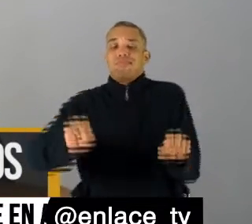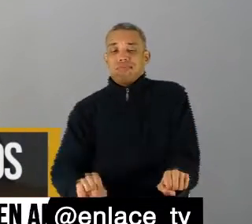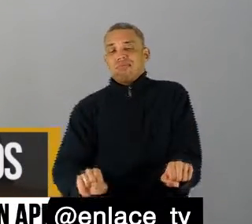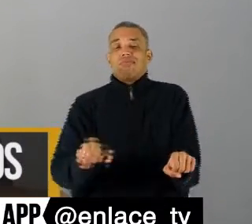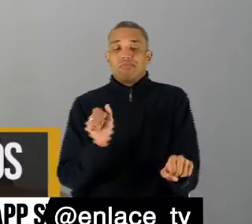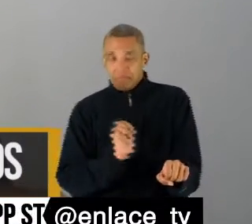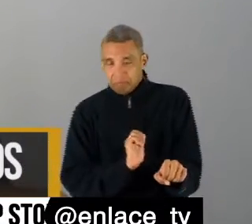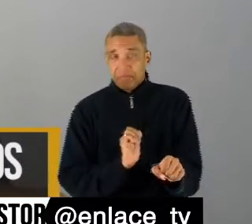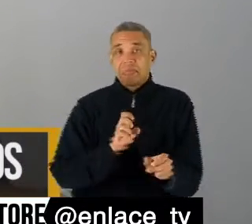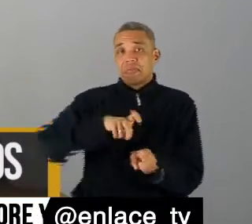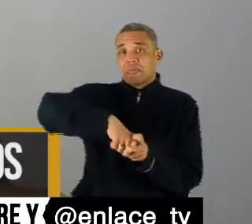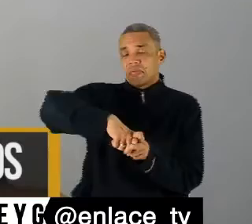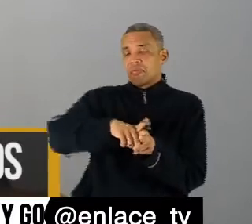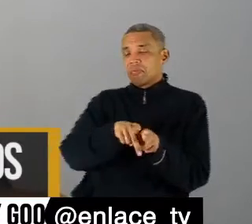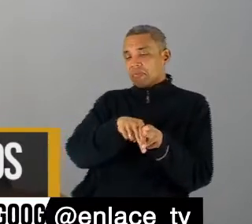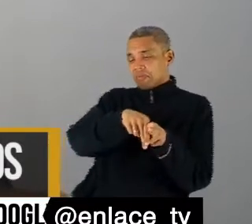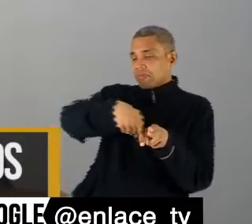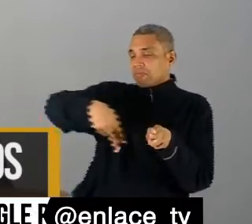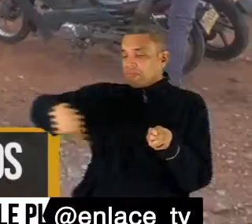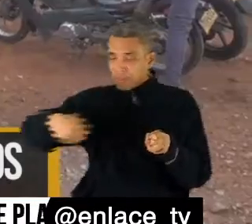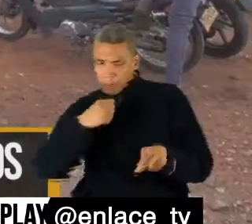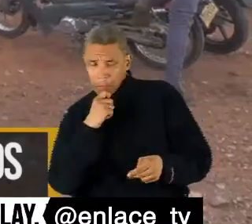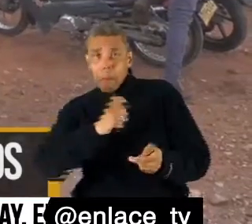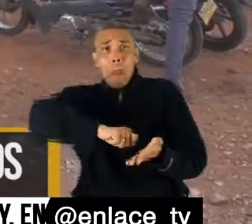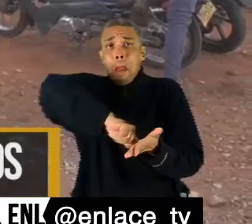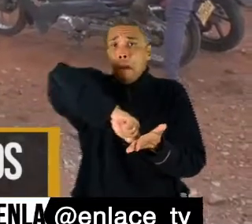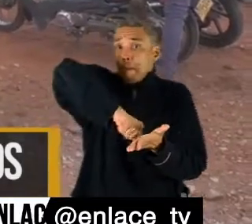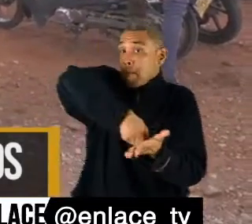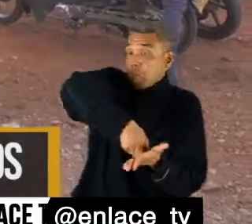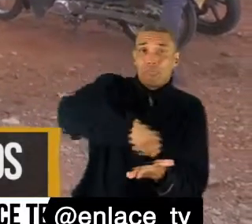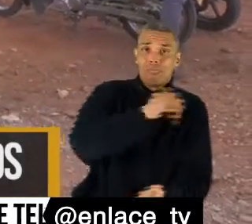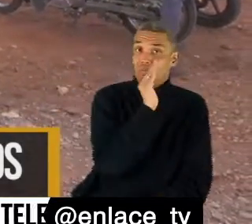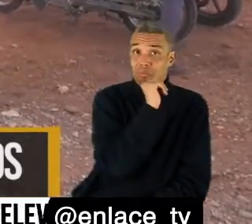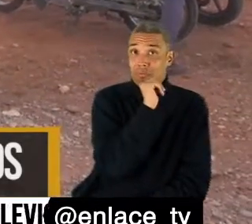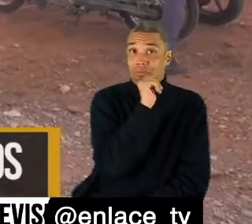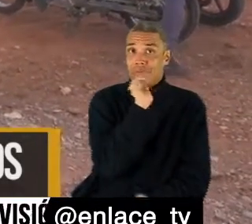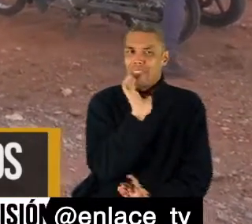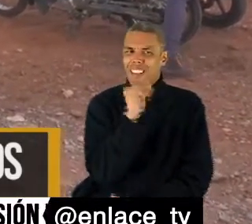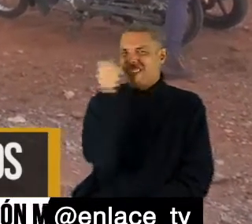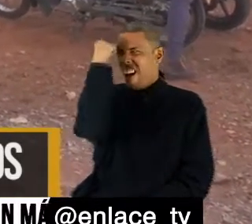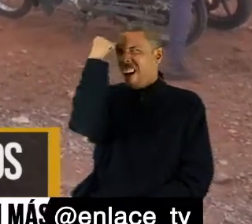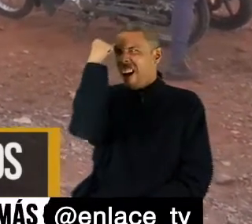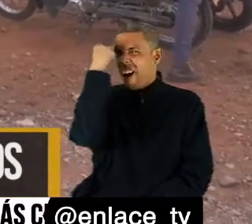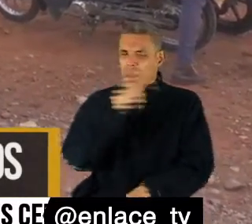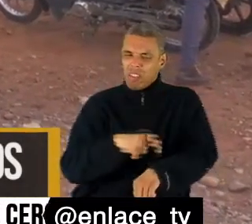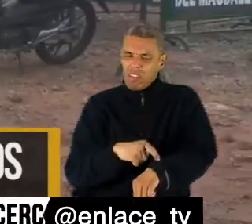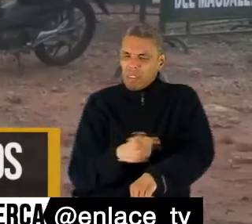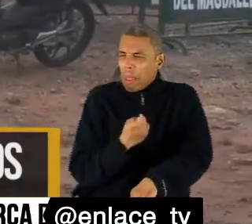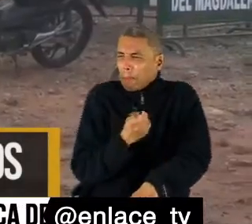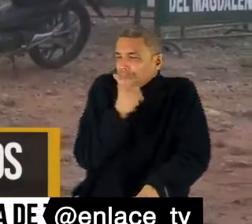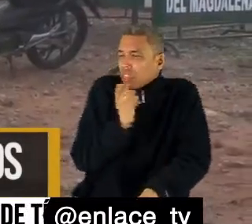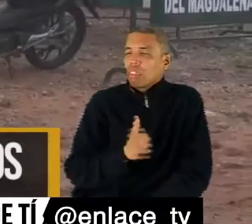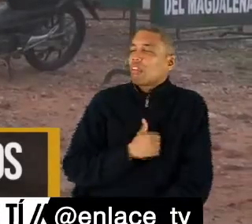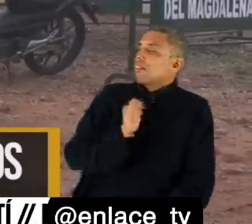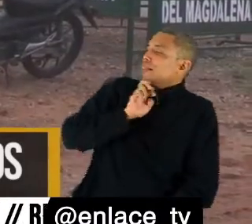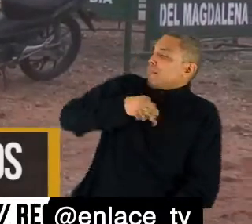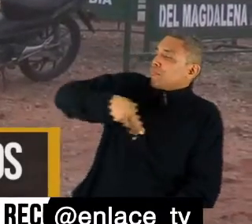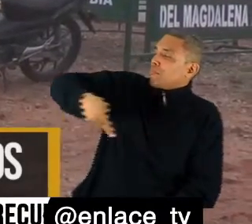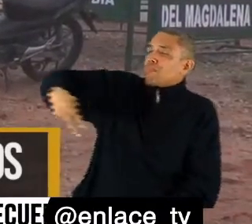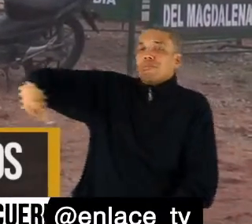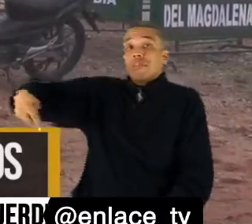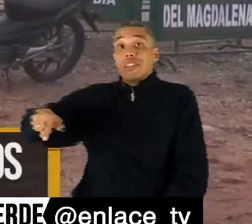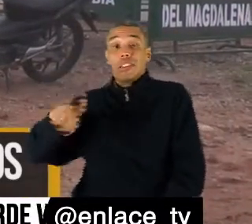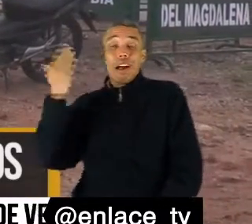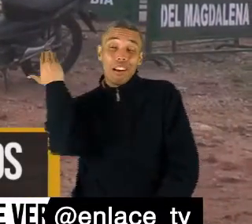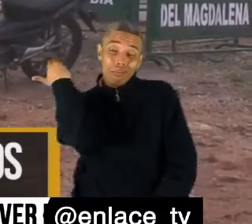dejan abandonados, los dejan sin las más mínimas precauciones de seguridad, los dejan incluso con las llaves, los dejan sin seguro en su dirección,